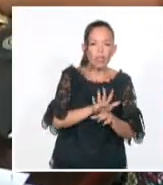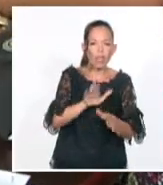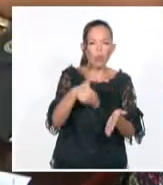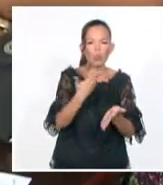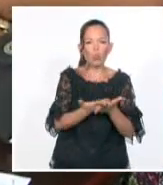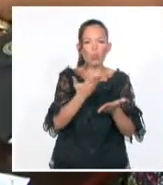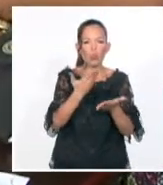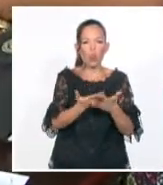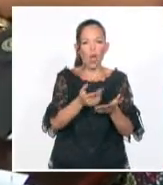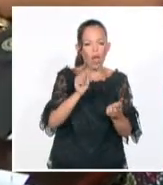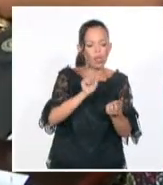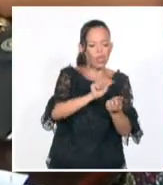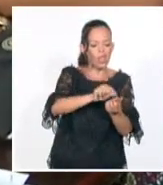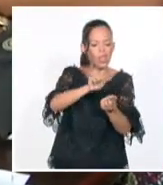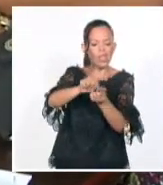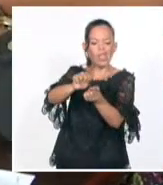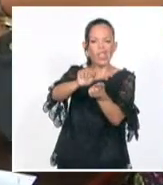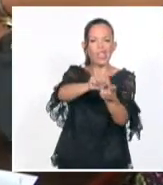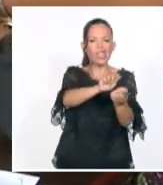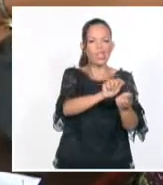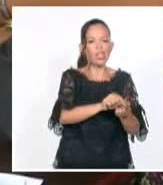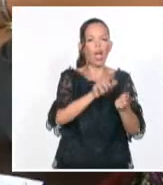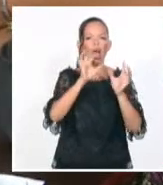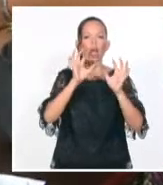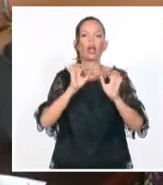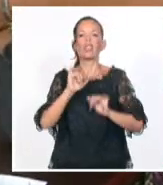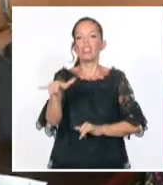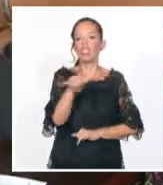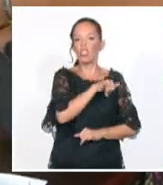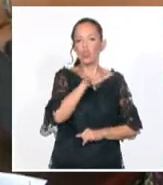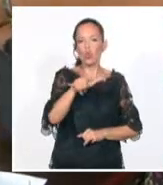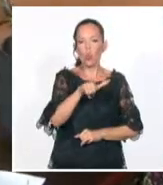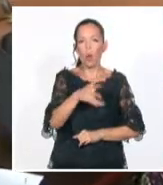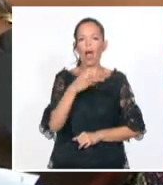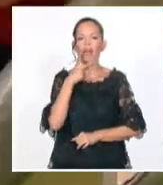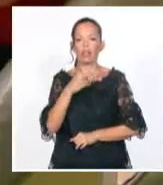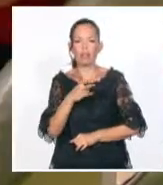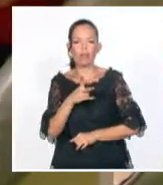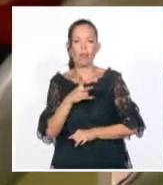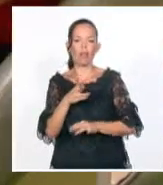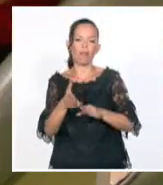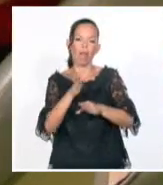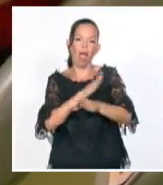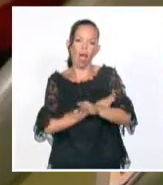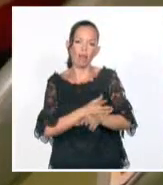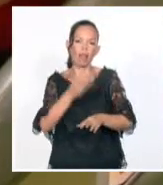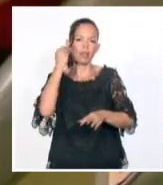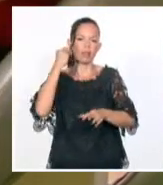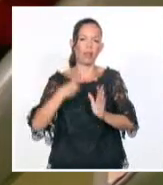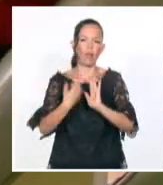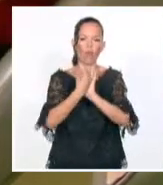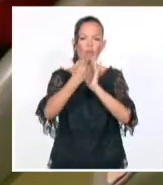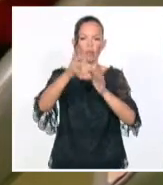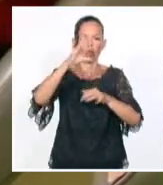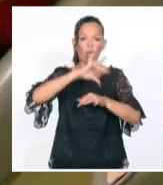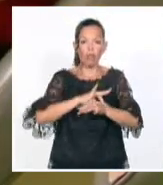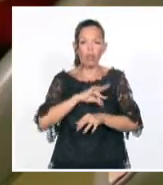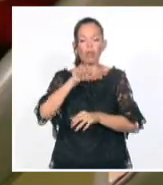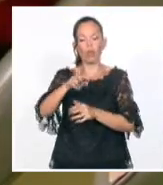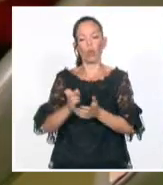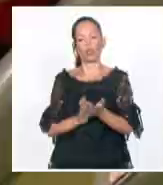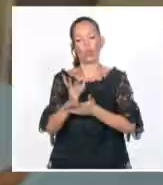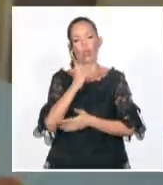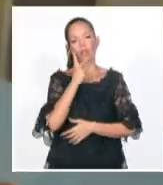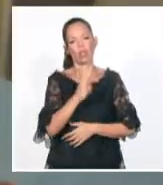pacientes diabéticos o ya diagnosticados en descompensación. Además de los servicios en sí, charlas preventivas,